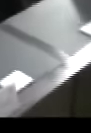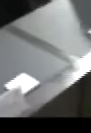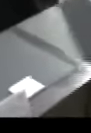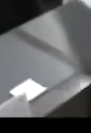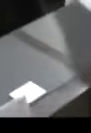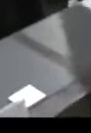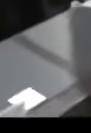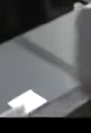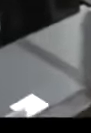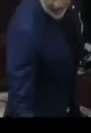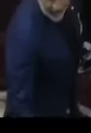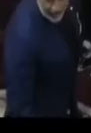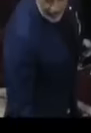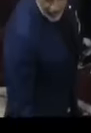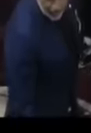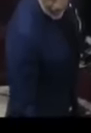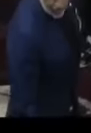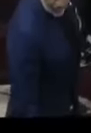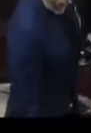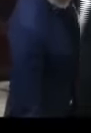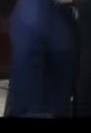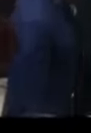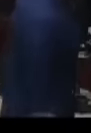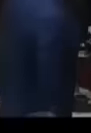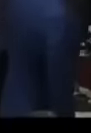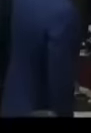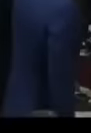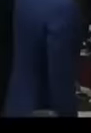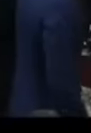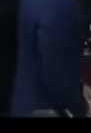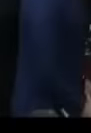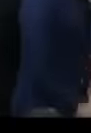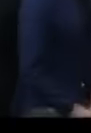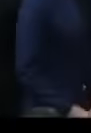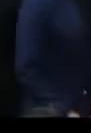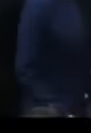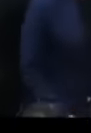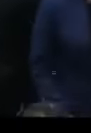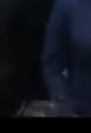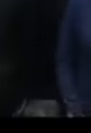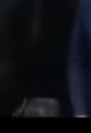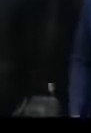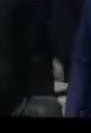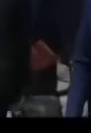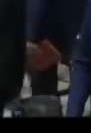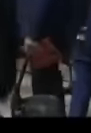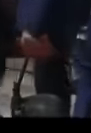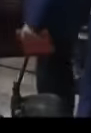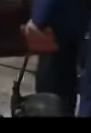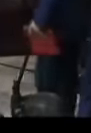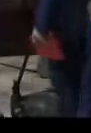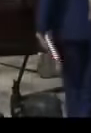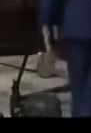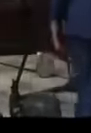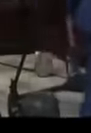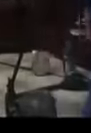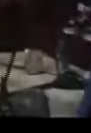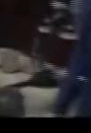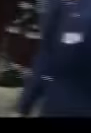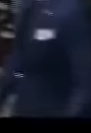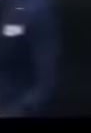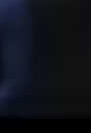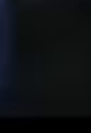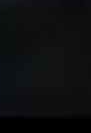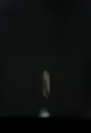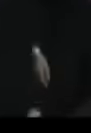manipulaciones, fake news, contra la venezolanidad en el exterior, impulsada por la derecha fascista, de acuerdo a lo previsto en el